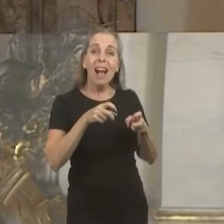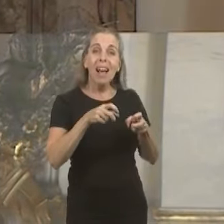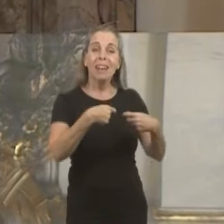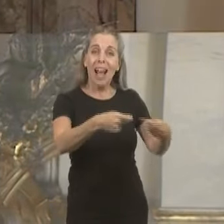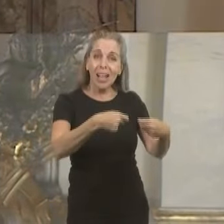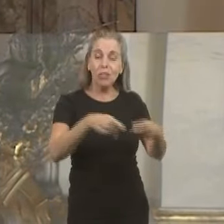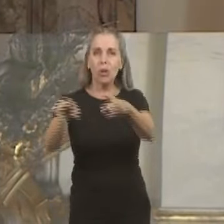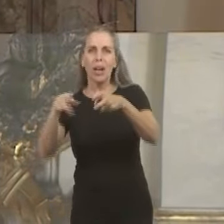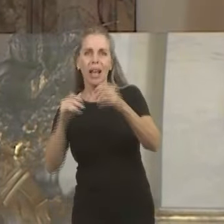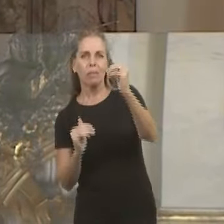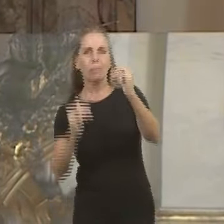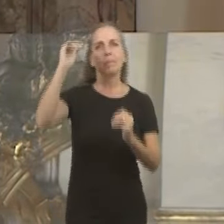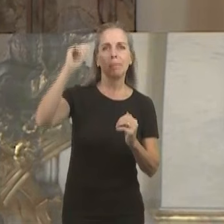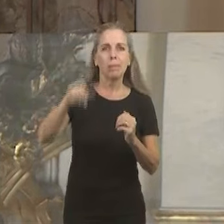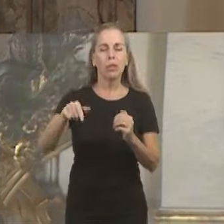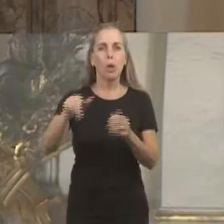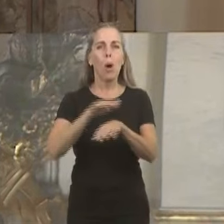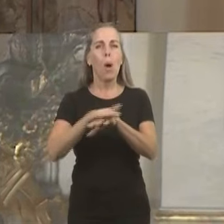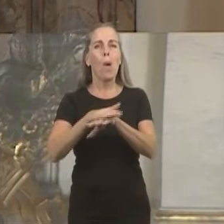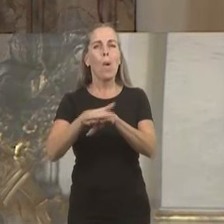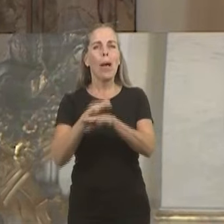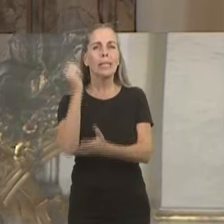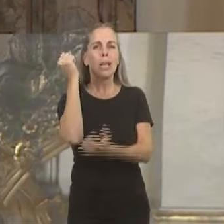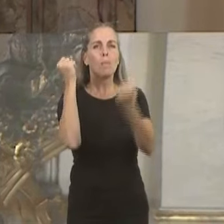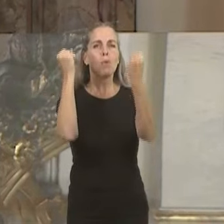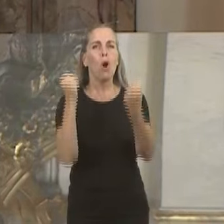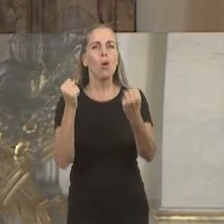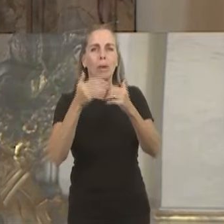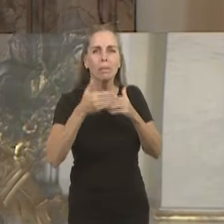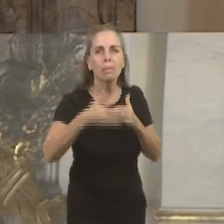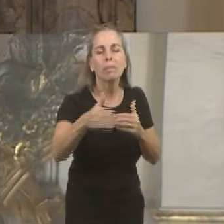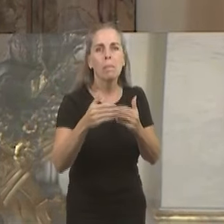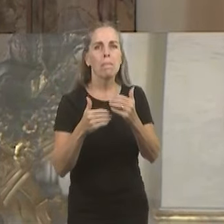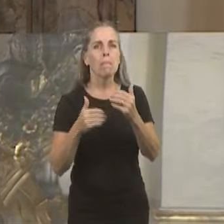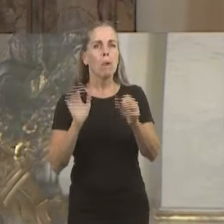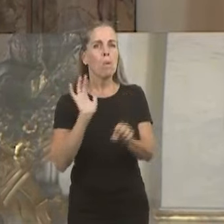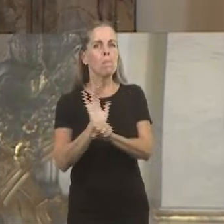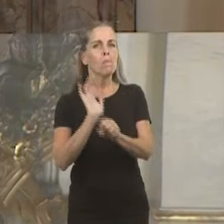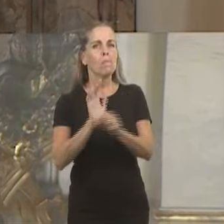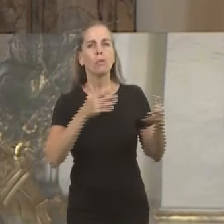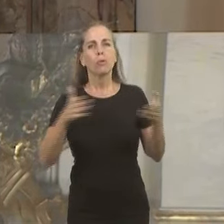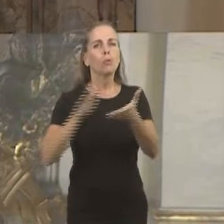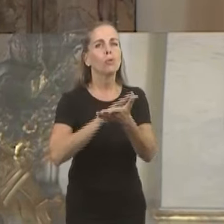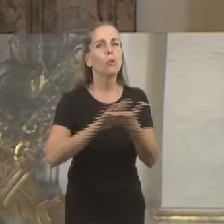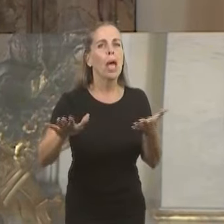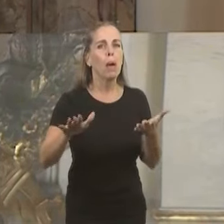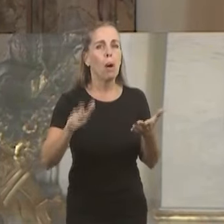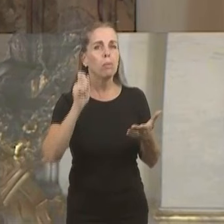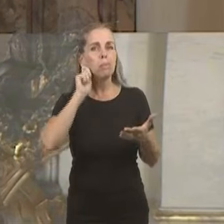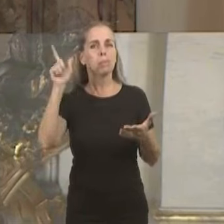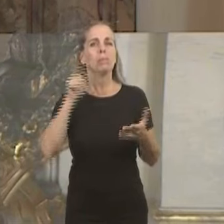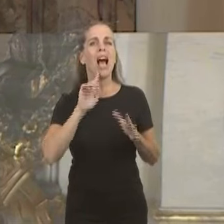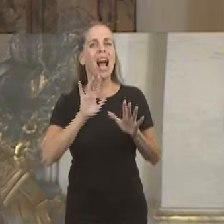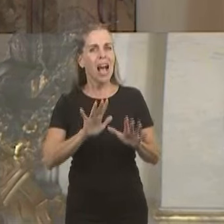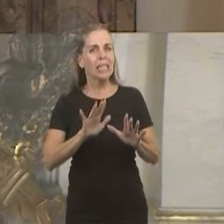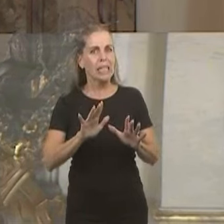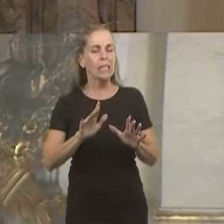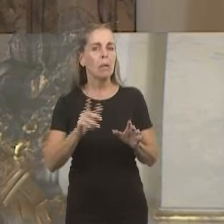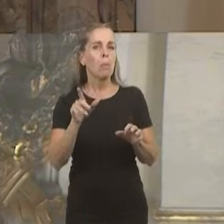construimos la nueva era de prosperidad de la Argentina haber logrado ese superávit en Argentina que ha tenido déficit